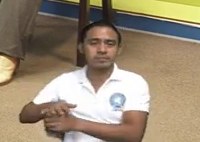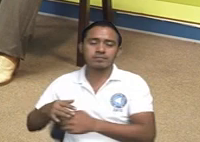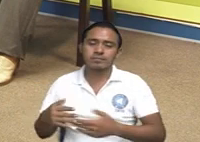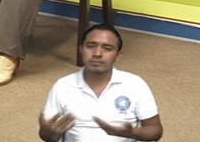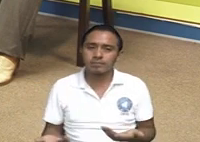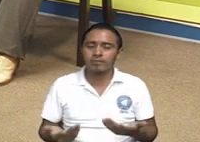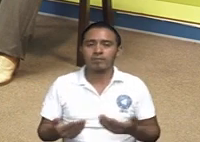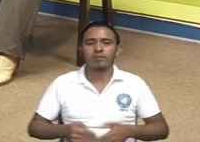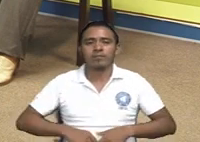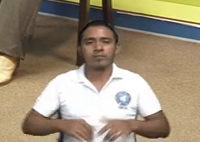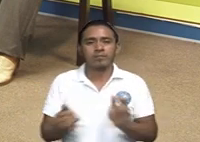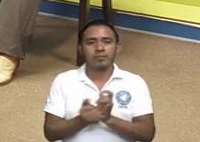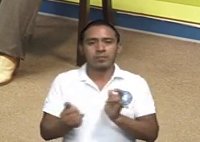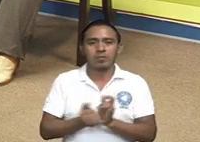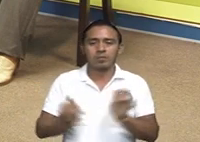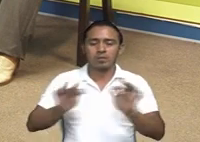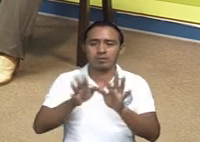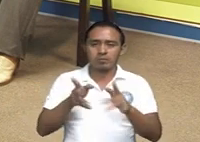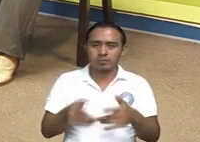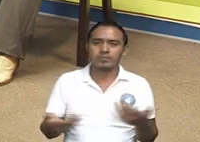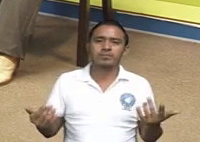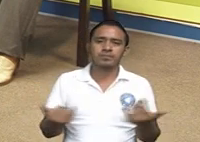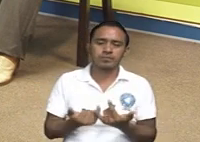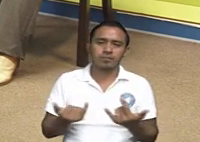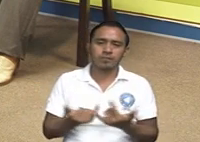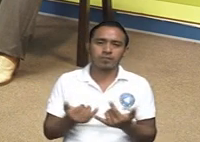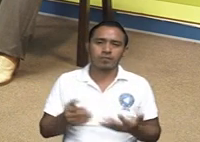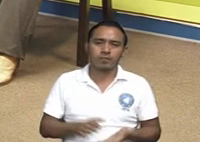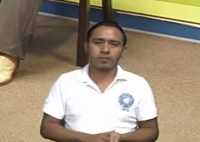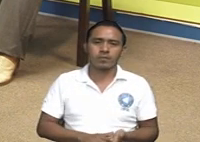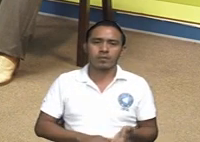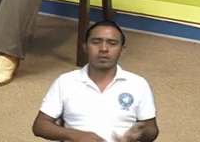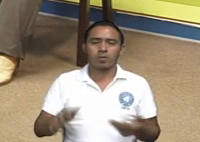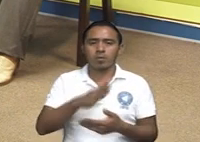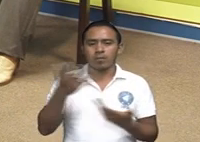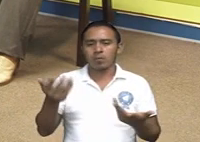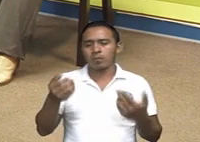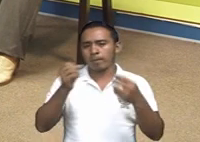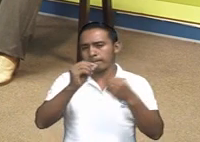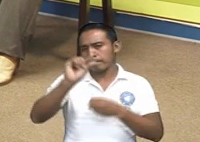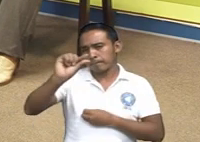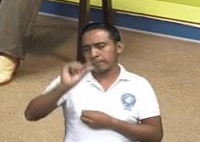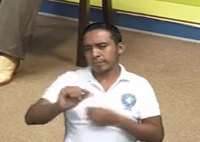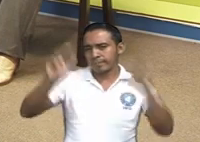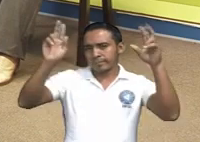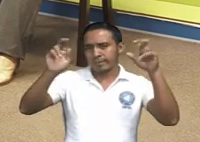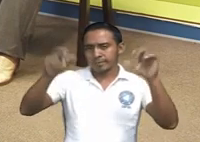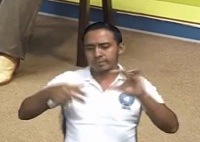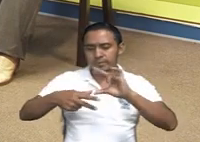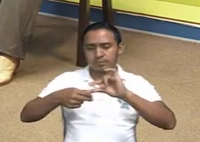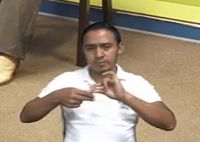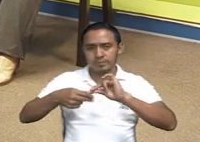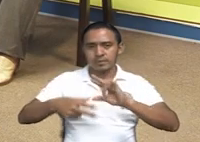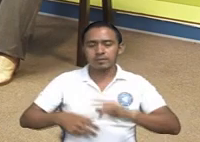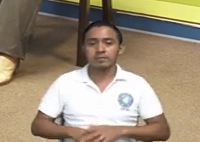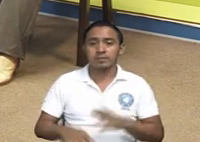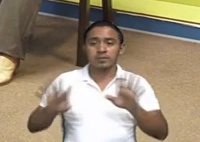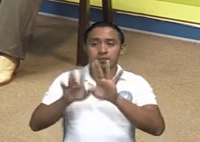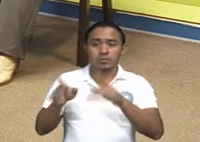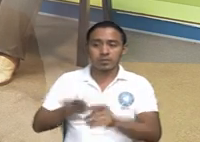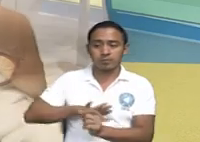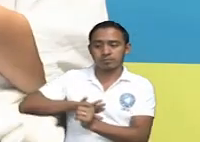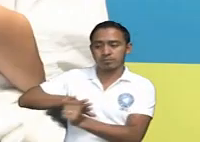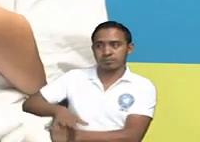también no solo la mujer, también ahí hablando un poquito más allá de la homosexualidad. Entonces los homosexuales y las